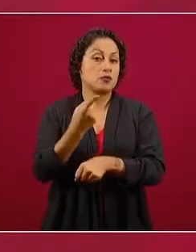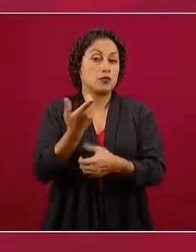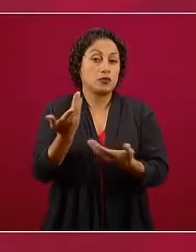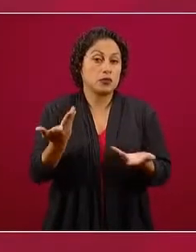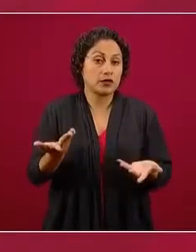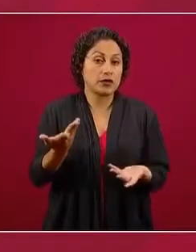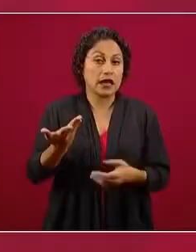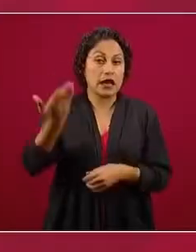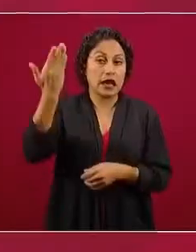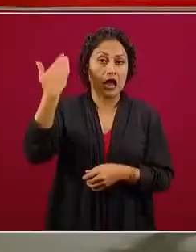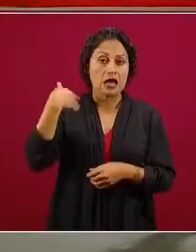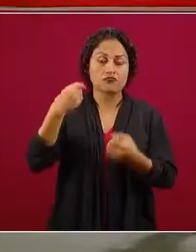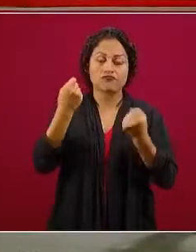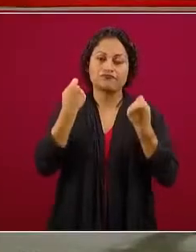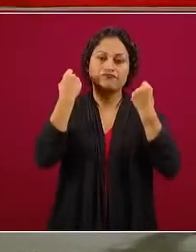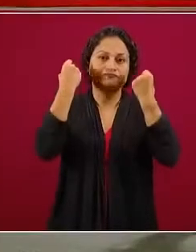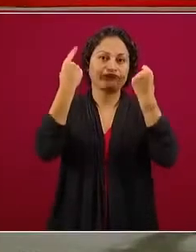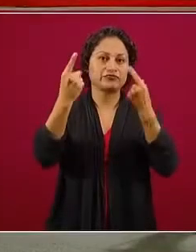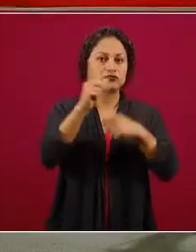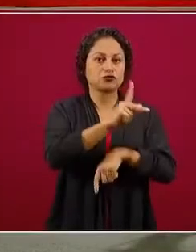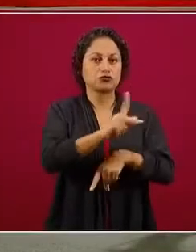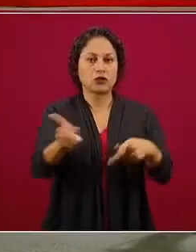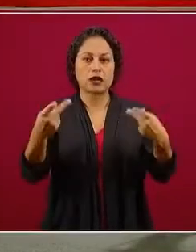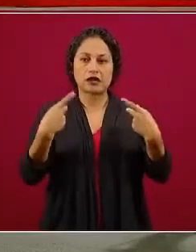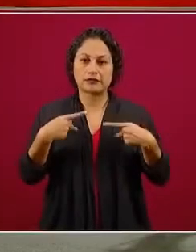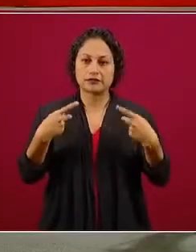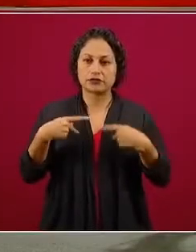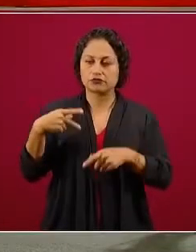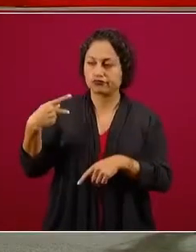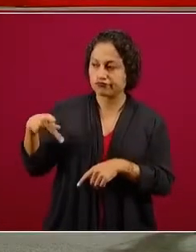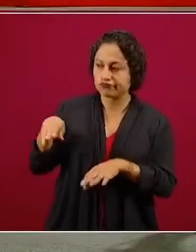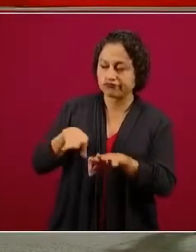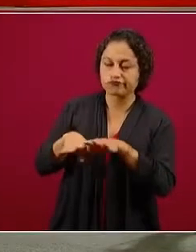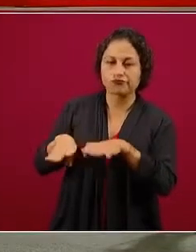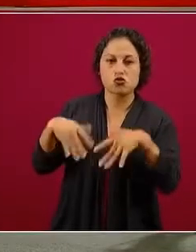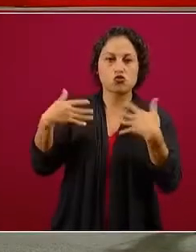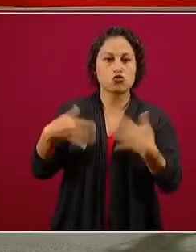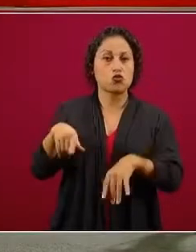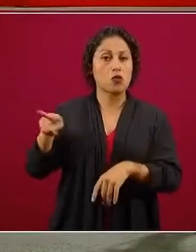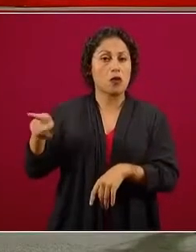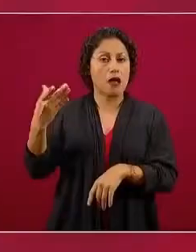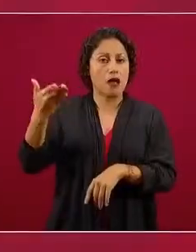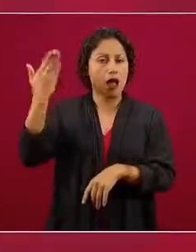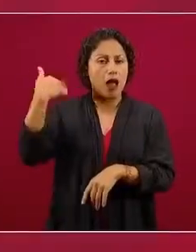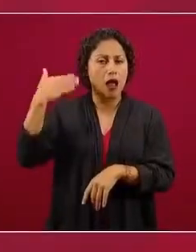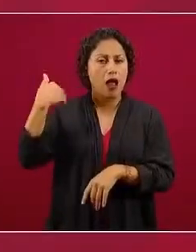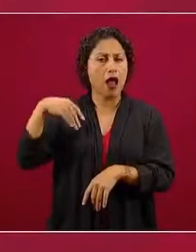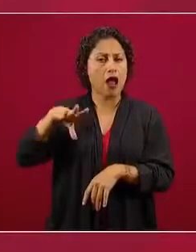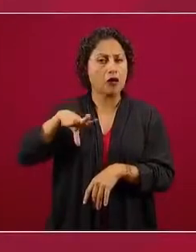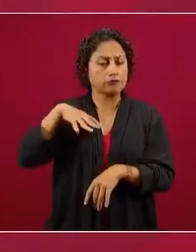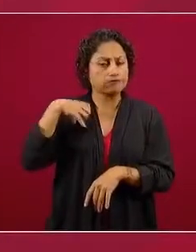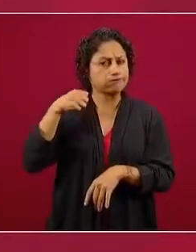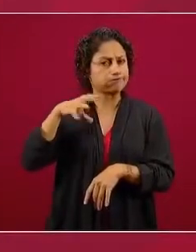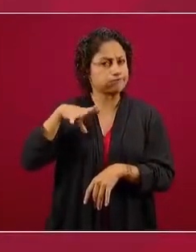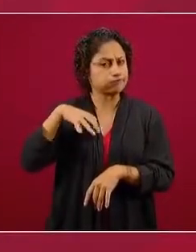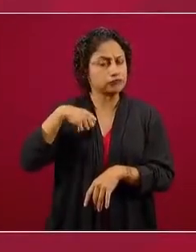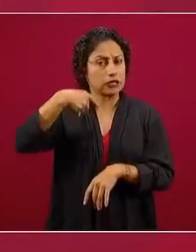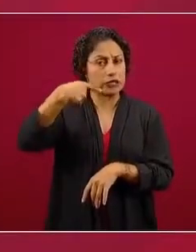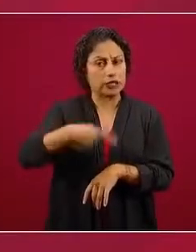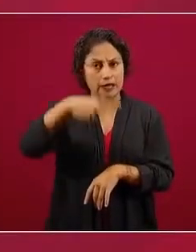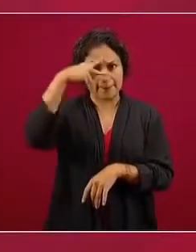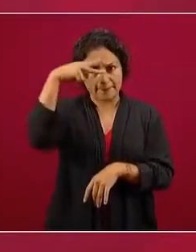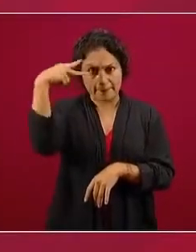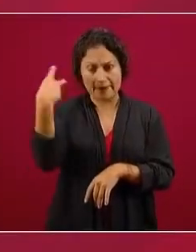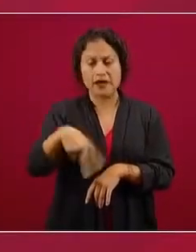gran admiración por la ciudadanía. Genaro Villamil ha luchado porque en México tengamos medios